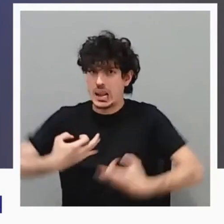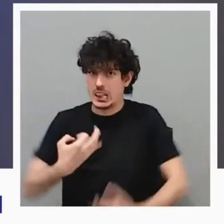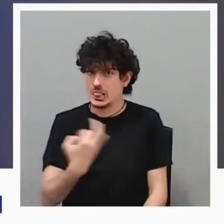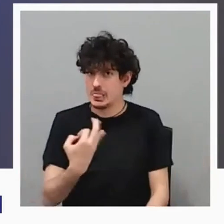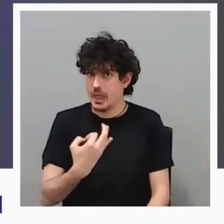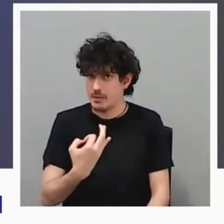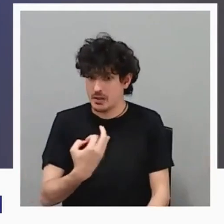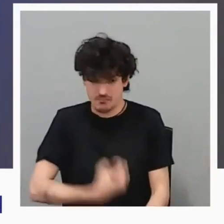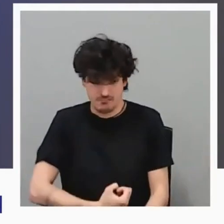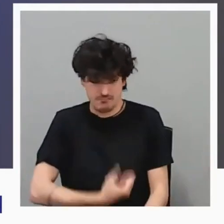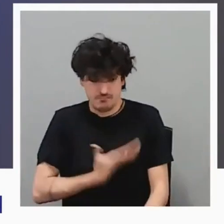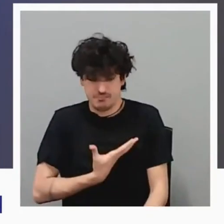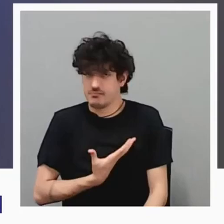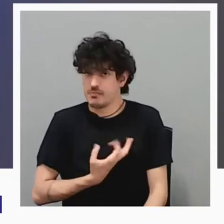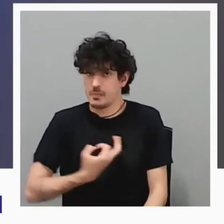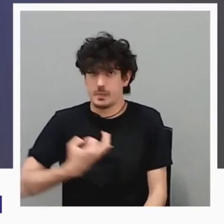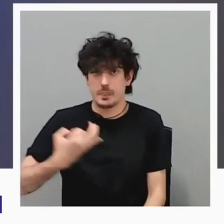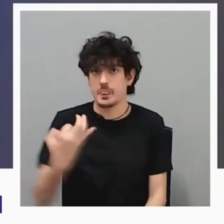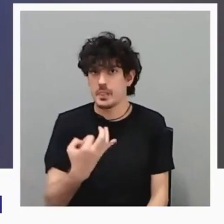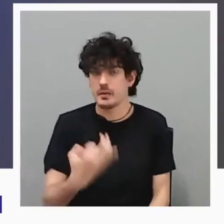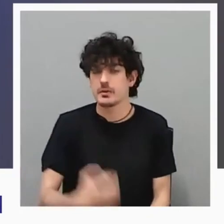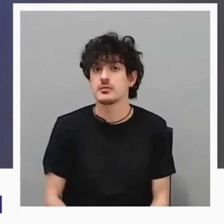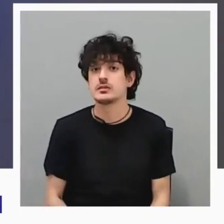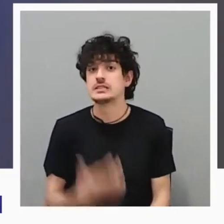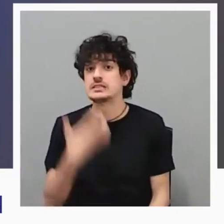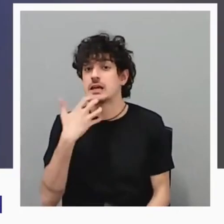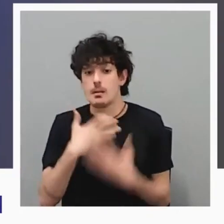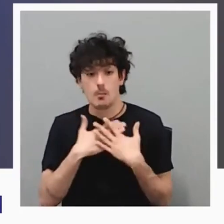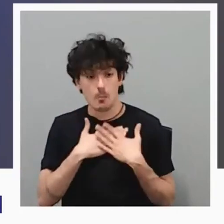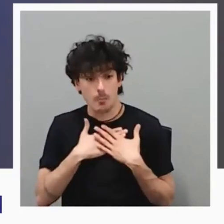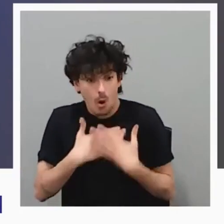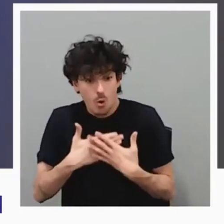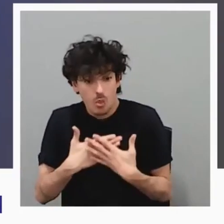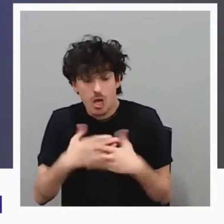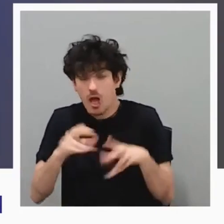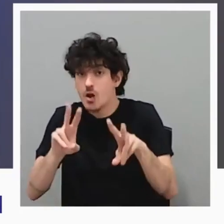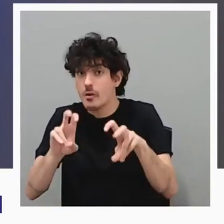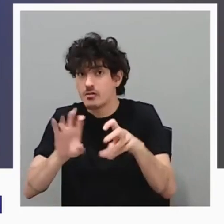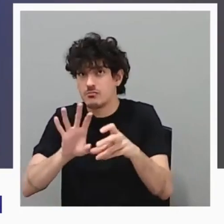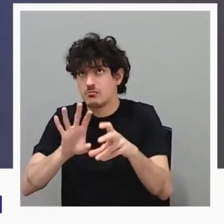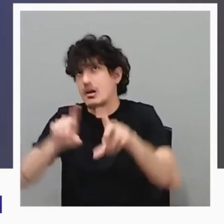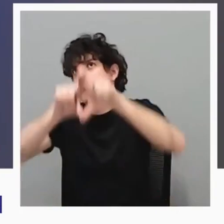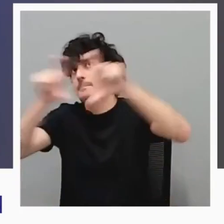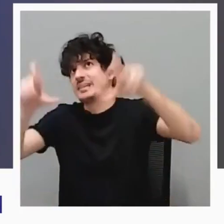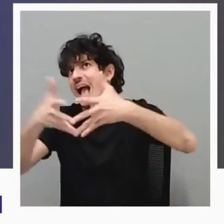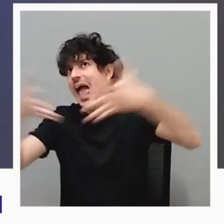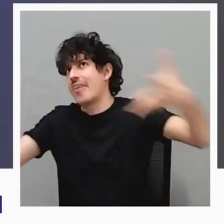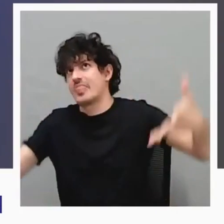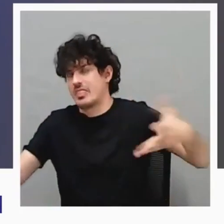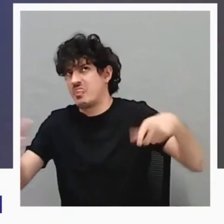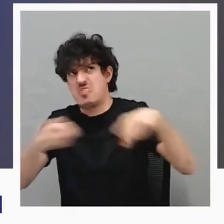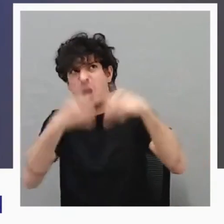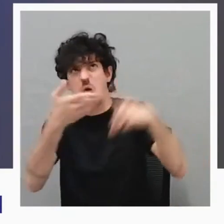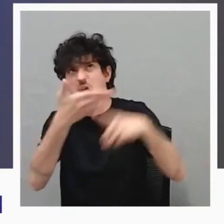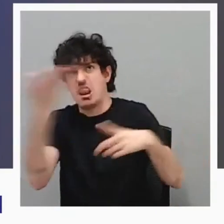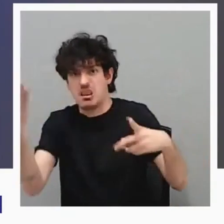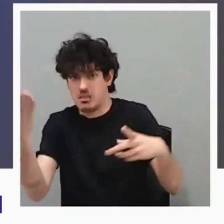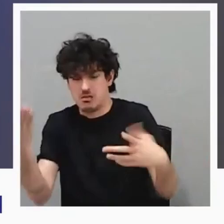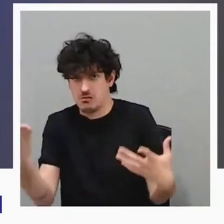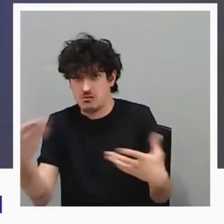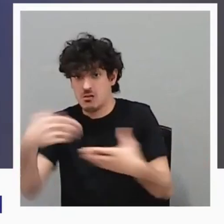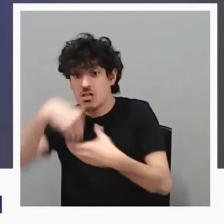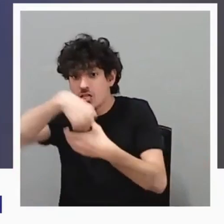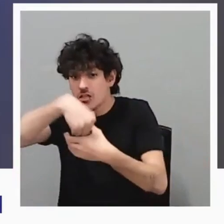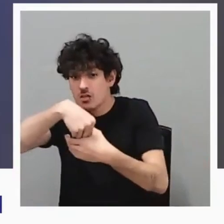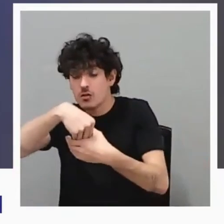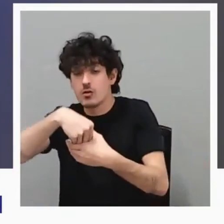alma, siempre y cuando la voluntad de innovación dentro de la gran empresa X o Y no solamente busque la